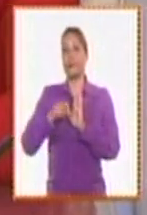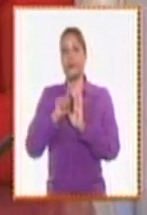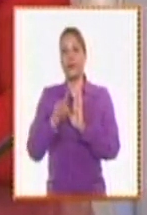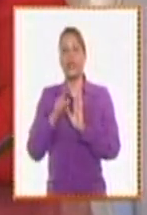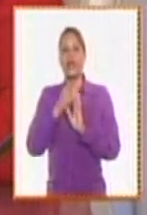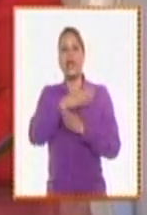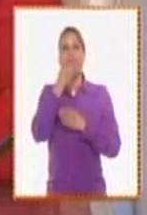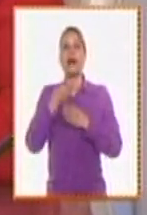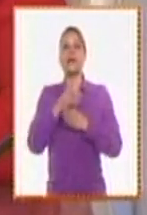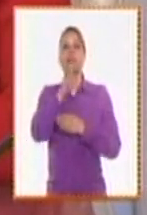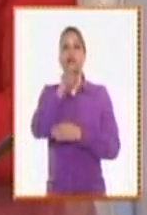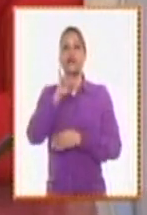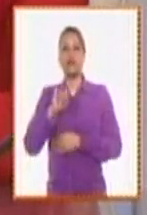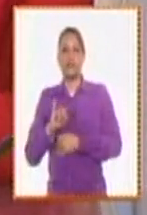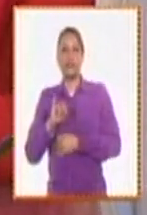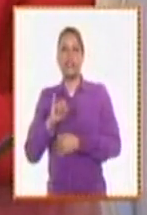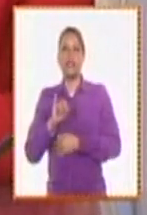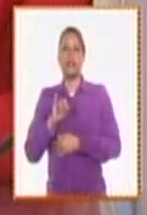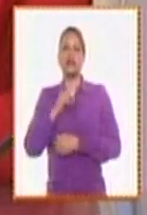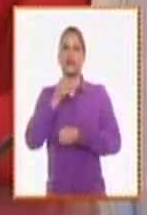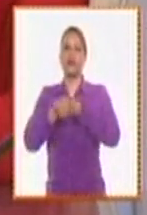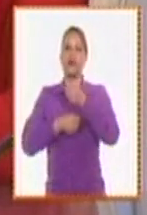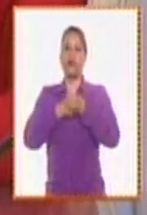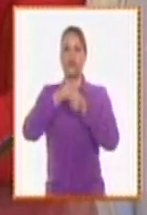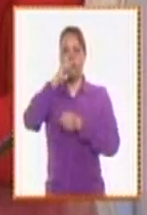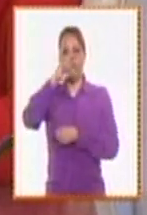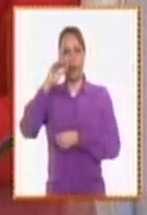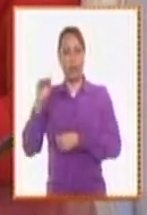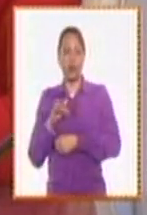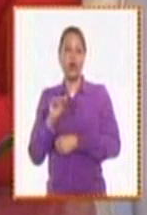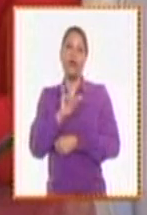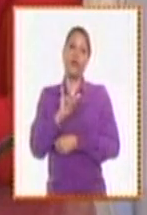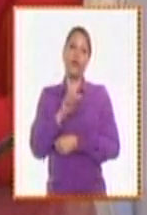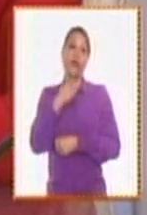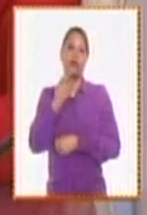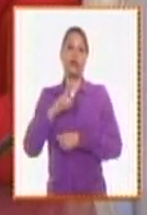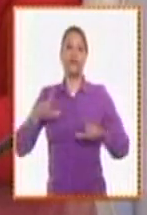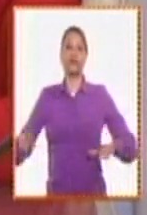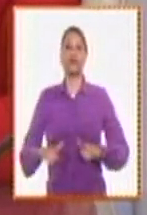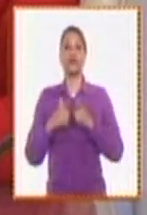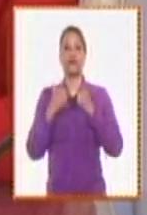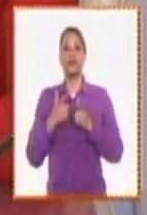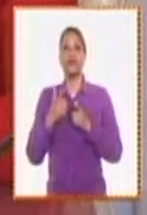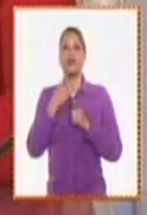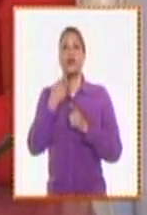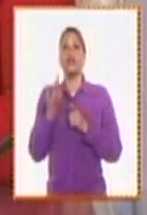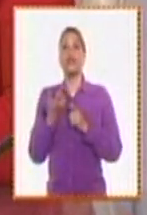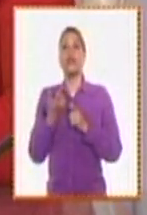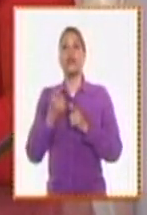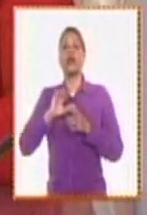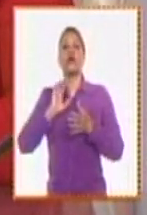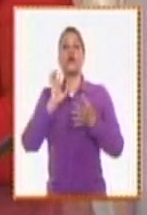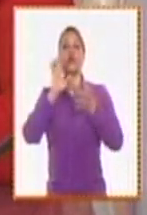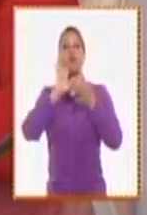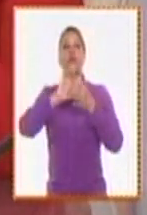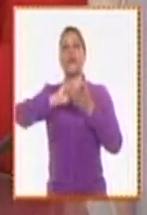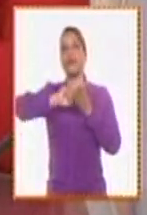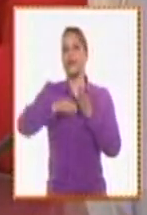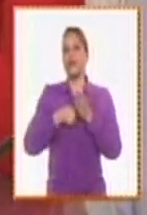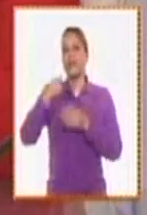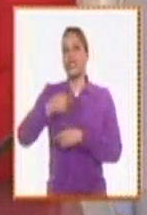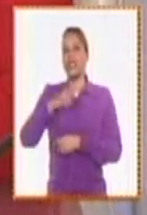los 16 años de privación de libertad el uso de estos menores. Pero nosotros en la protección, el cumplimiento con la Convención de los Derechos del